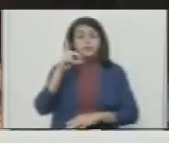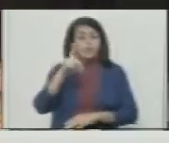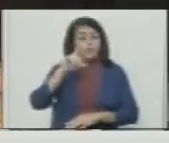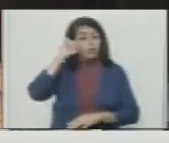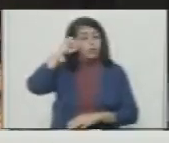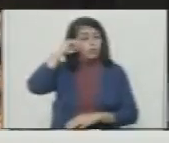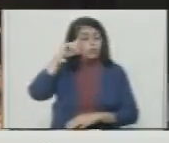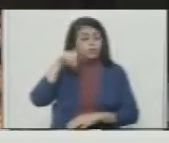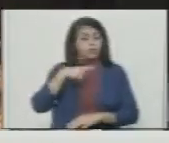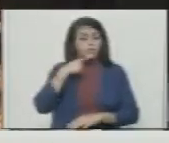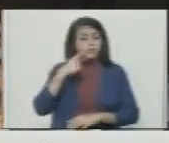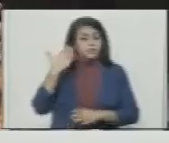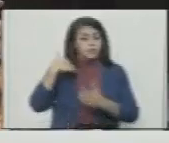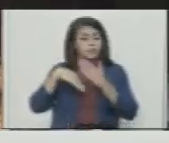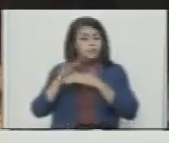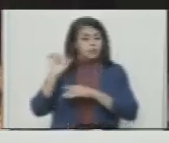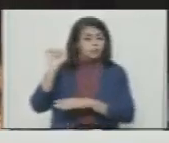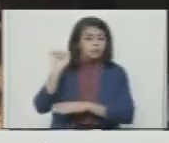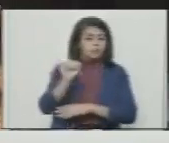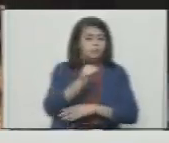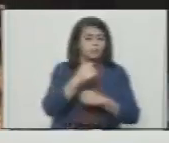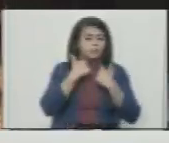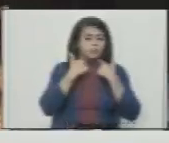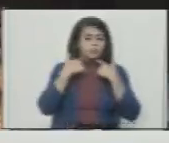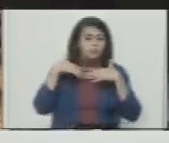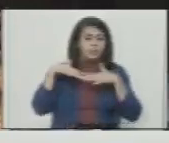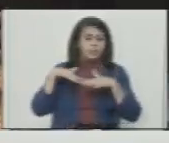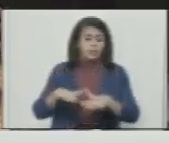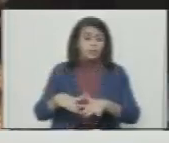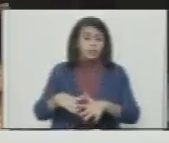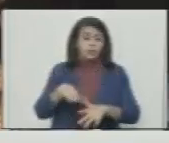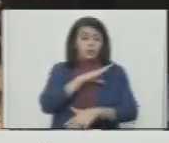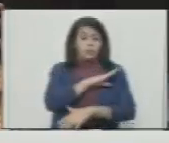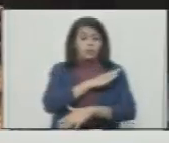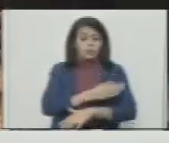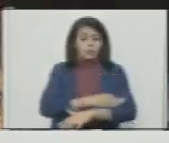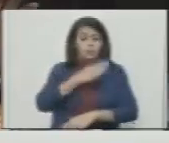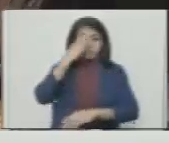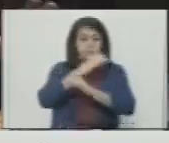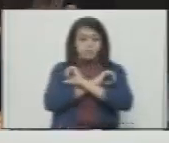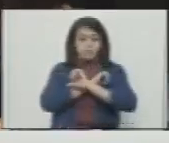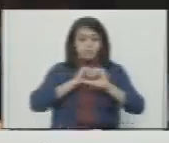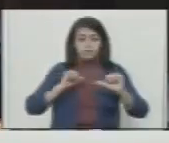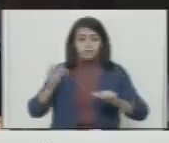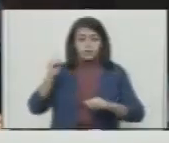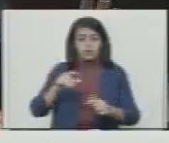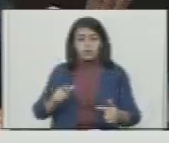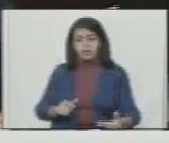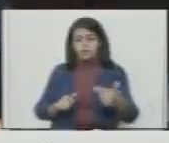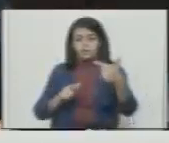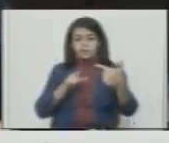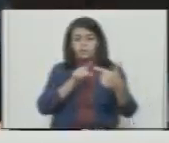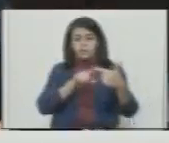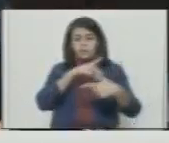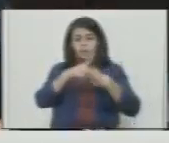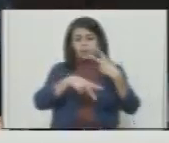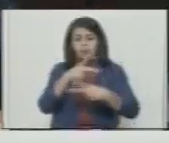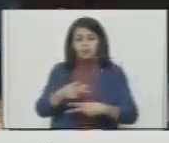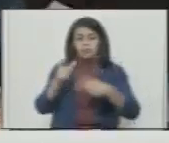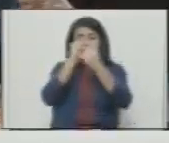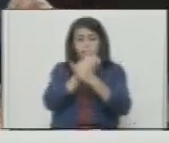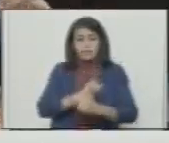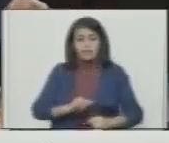que deberíamos recordar, a pesar de la derrota, las fuerzas patriotas cargaron con el mayor enemigo del proceso